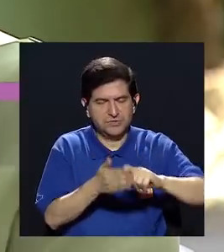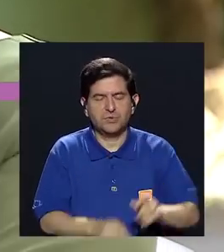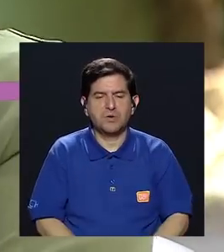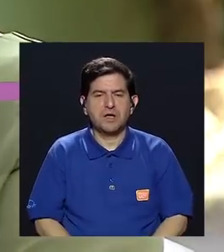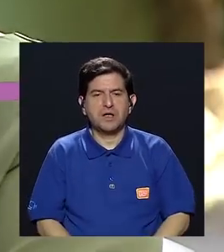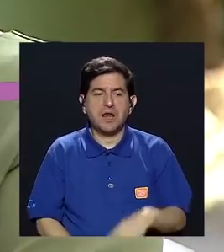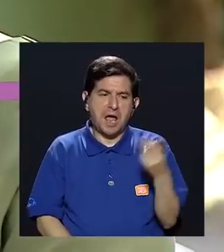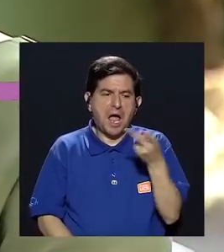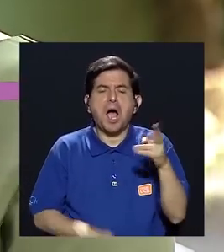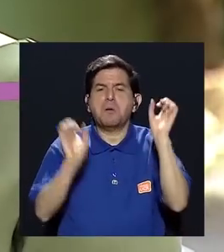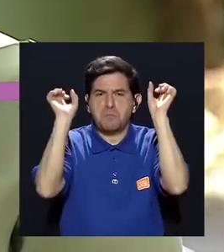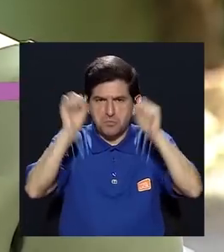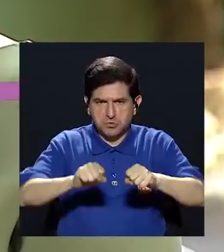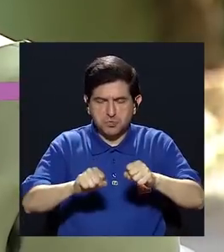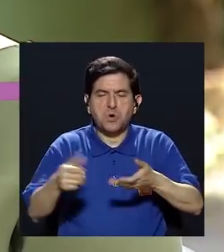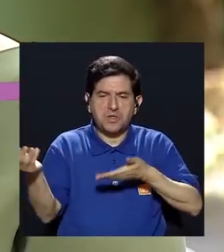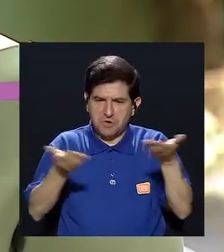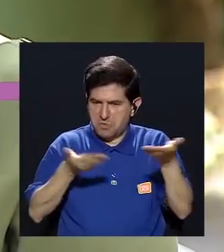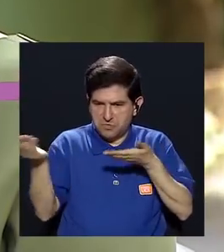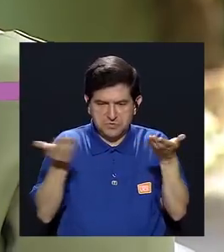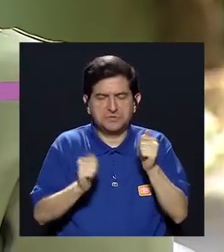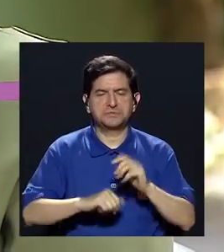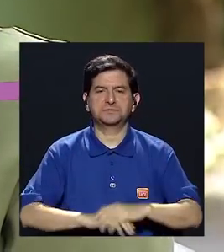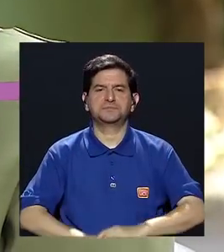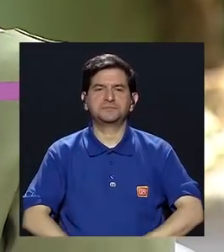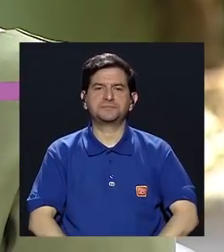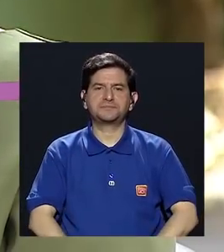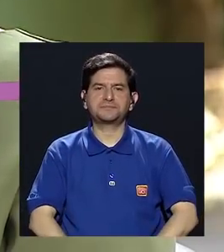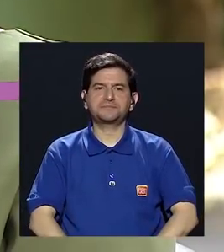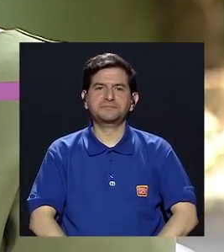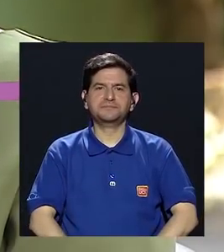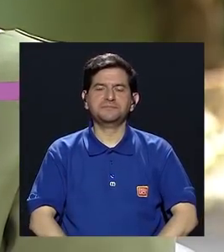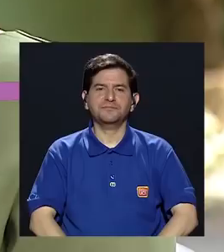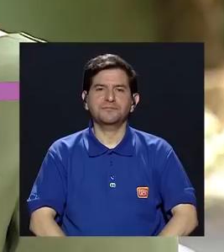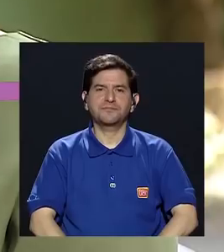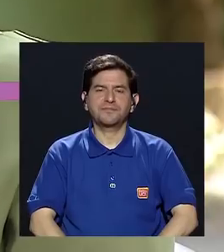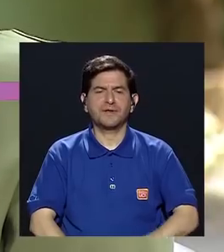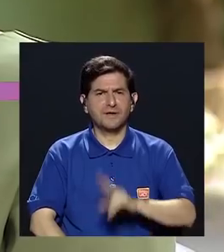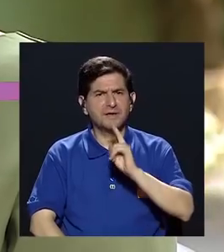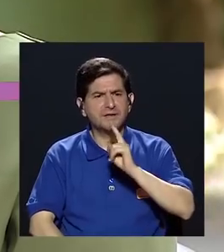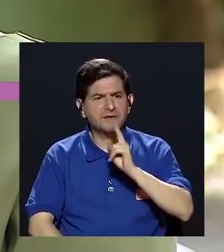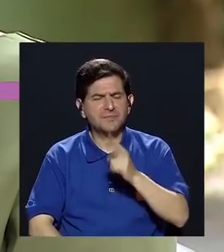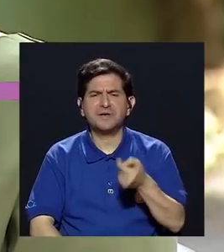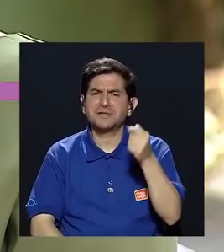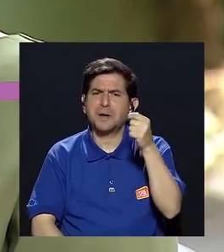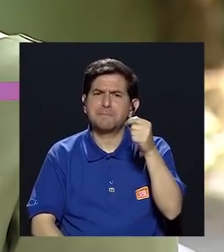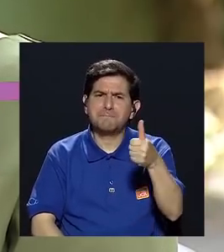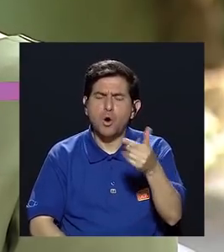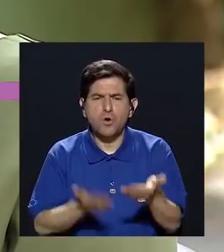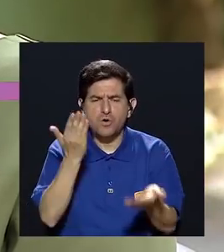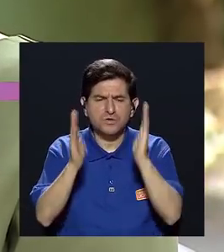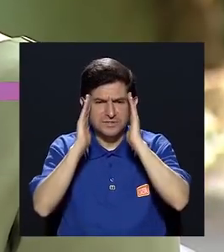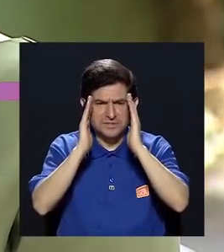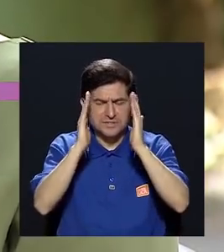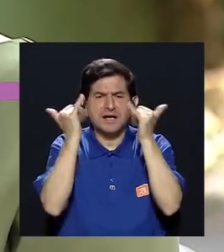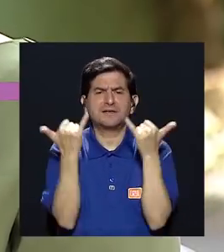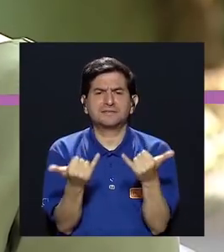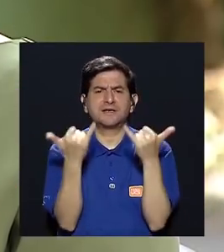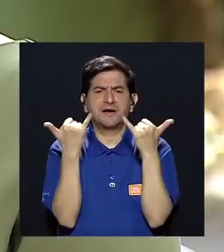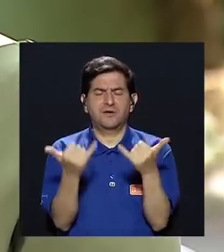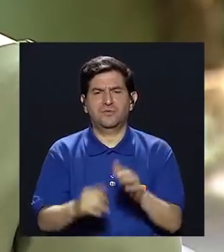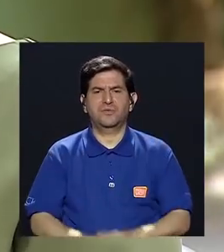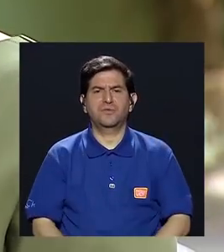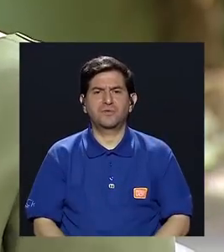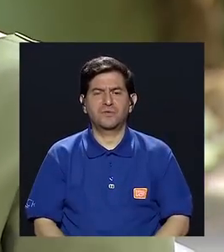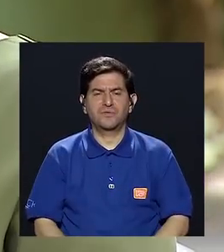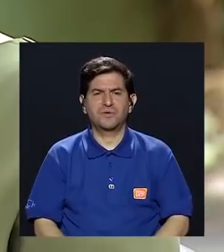ellos pueden ir a los dos, dos servicios. Y son realmente pocos los que estamos atendiendo ahorita